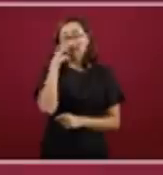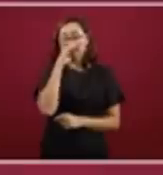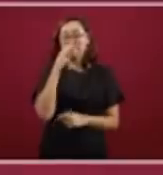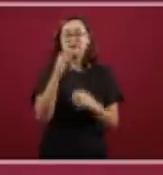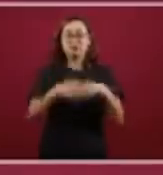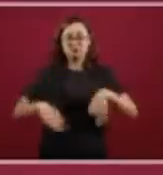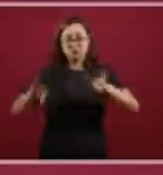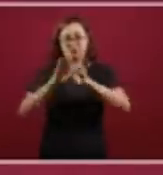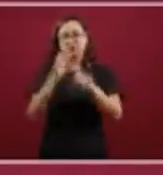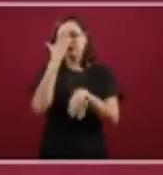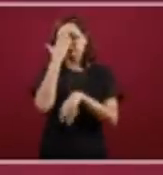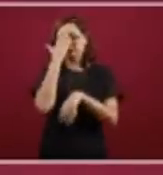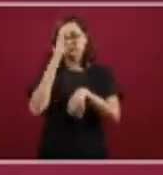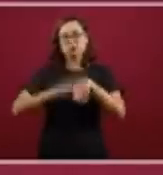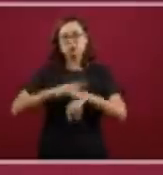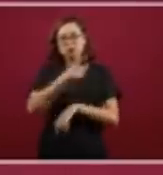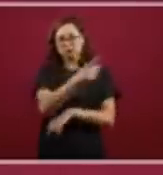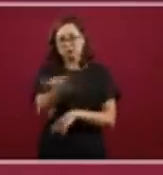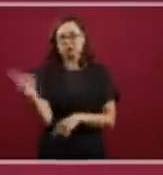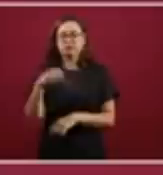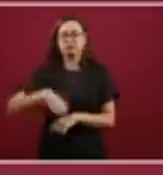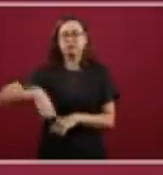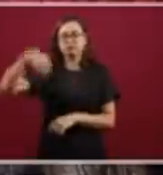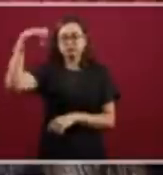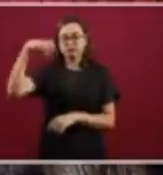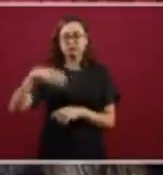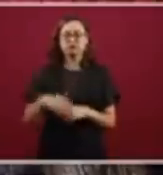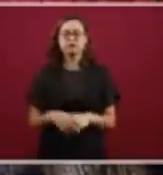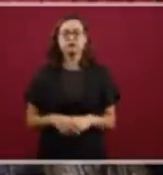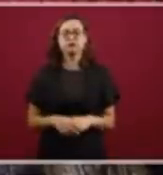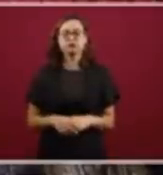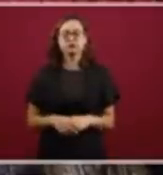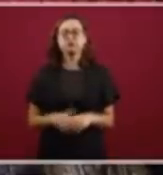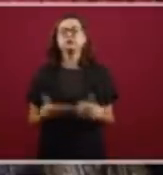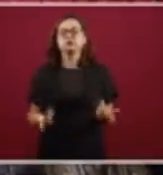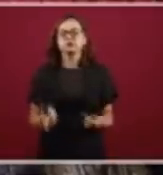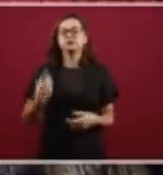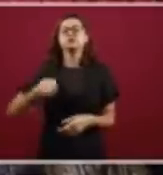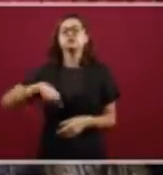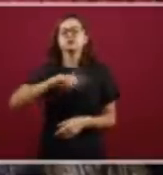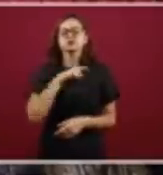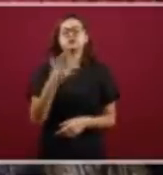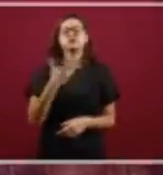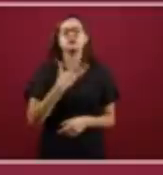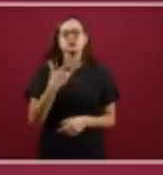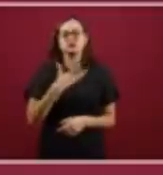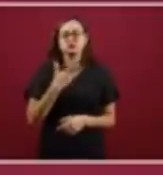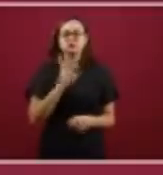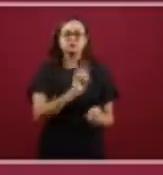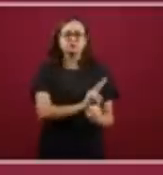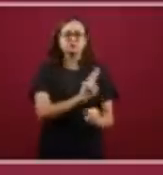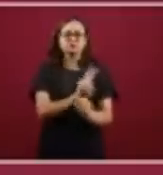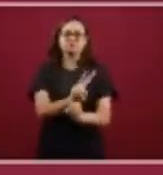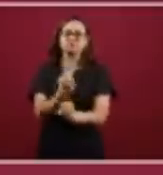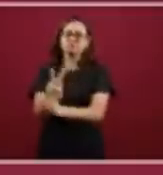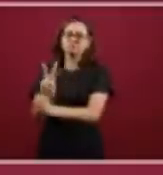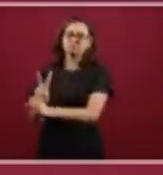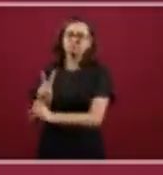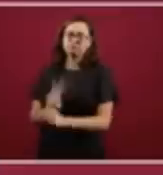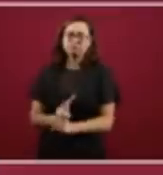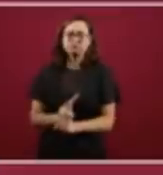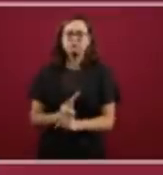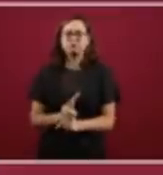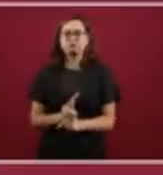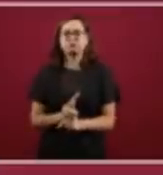importante que lo sepan los adultos mayores. De todos modos, nosotros tenemos un mecanismo de supervisión que hacemos